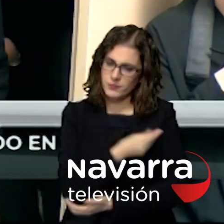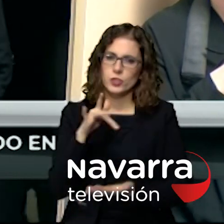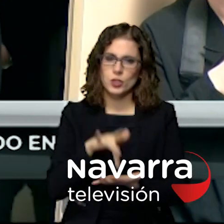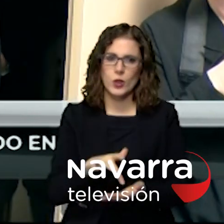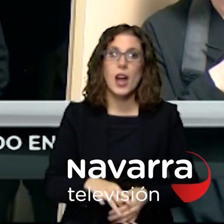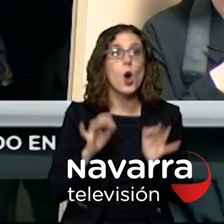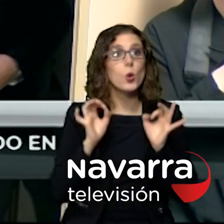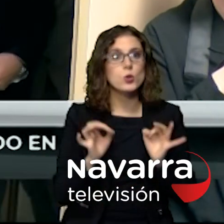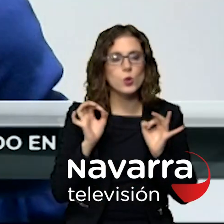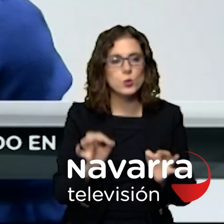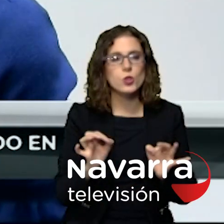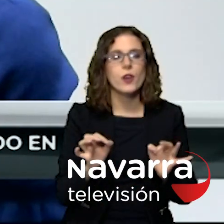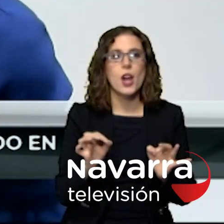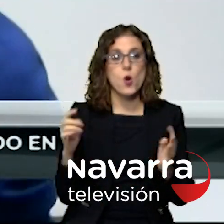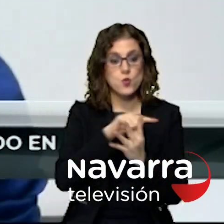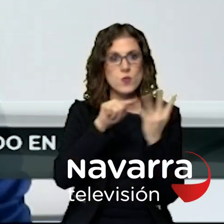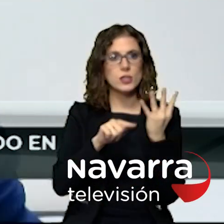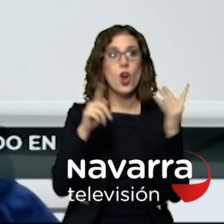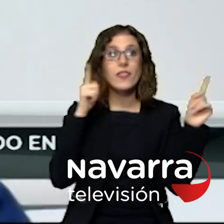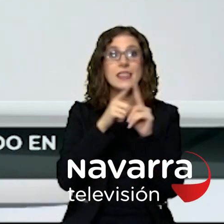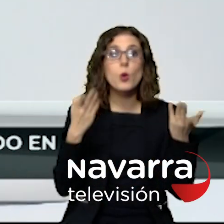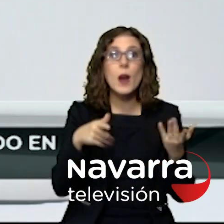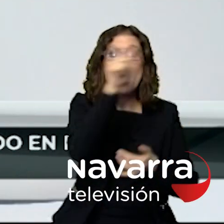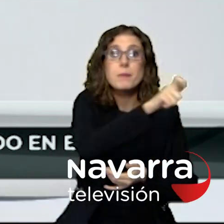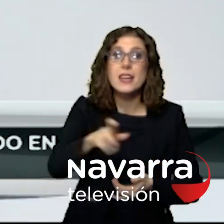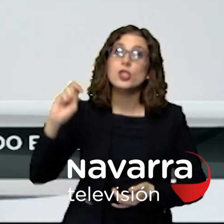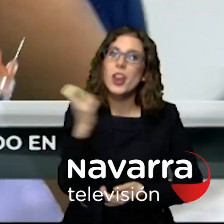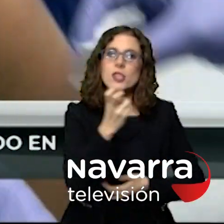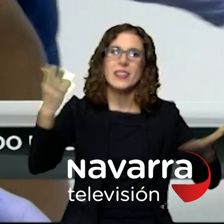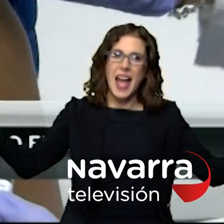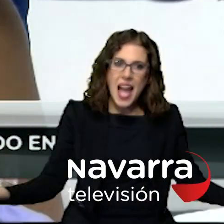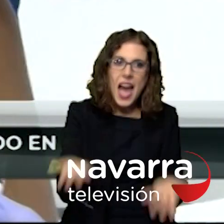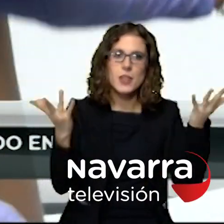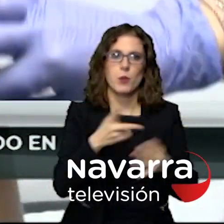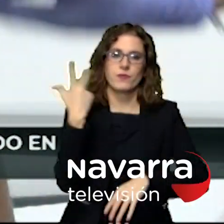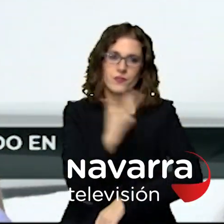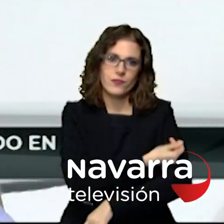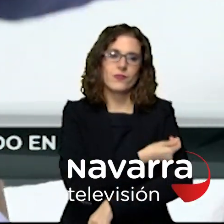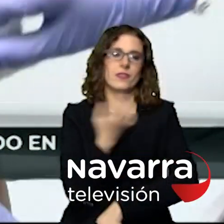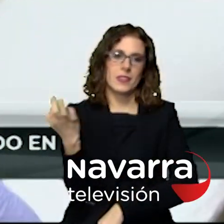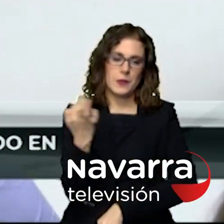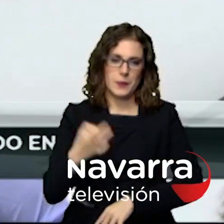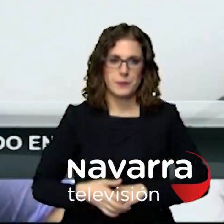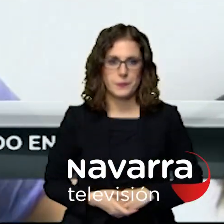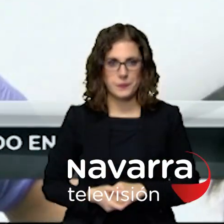han hecho precisamente para animar a esas personas que tienen mayor riesgo de contraer la enfermedad.